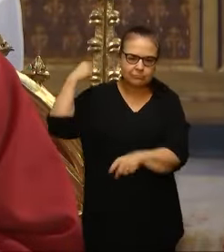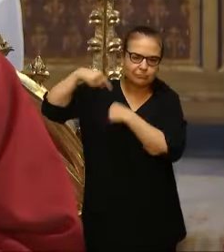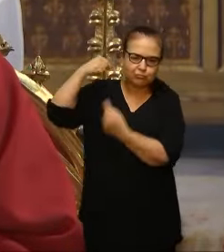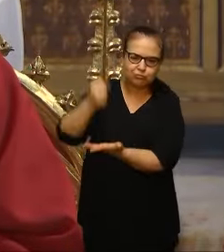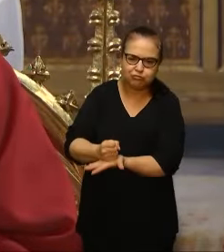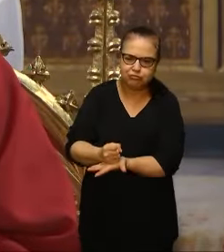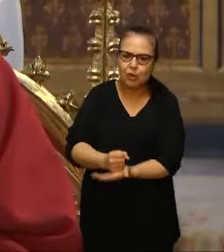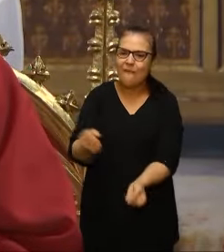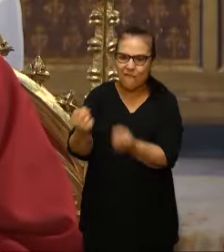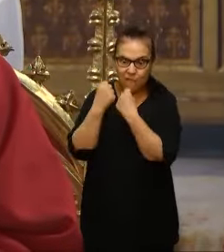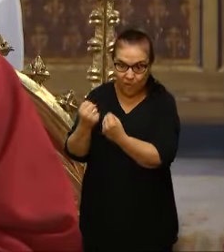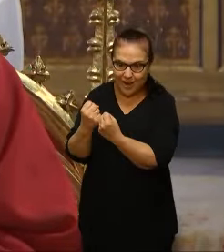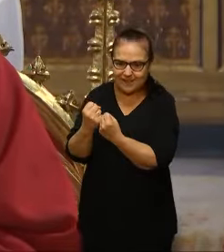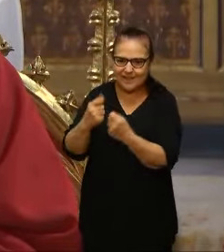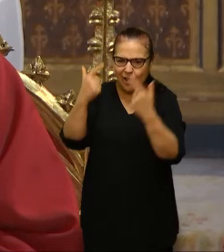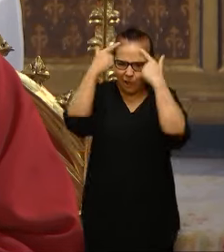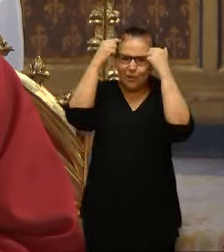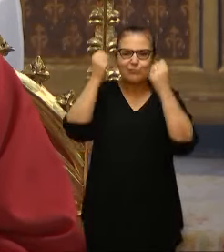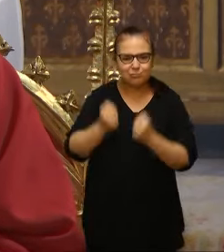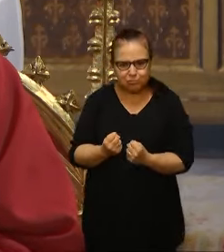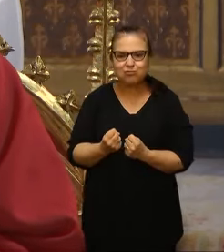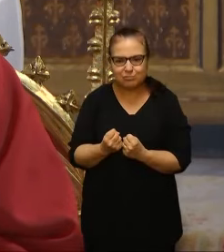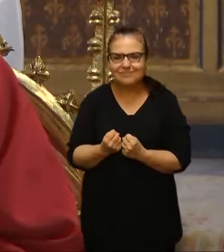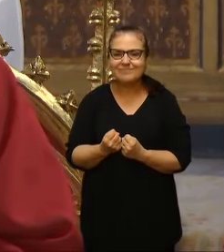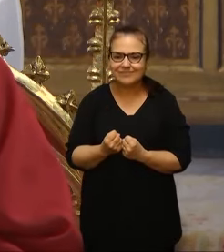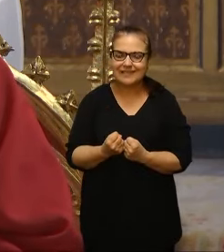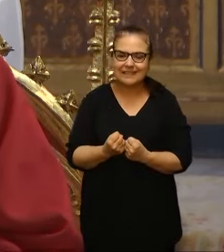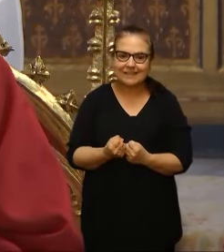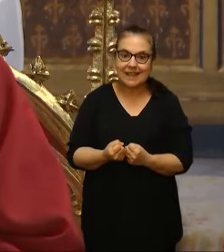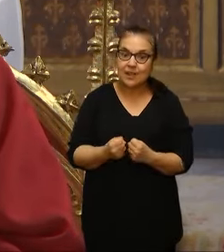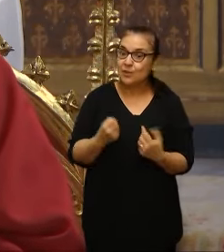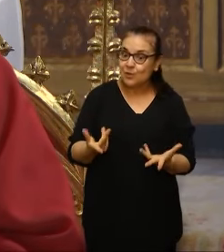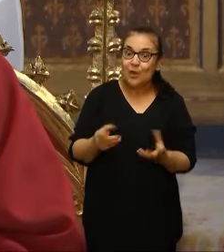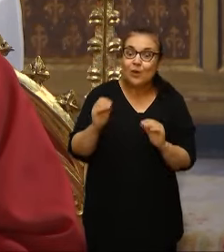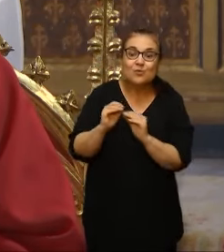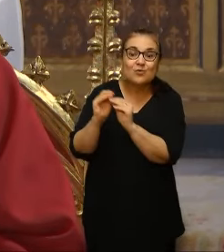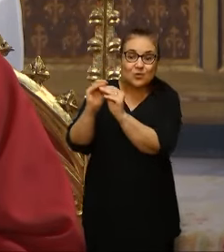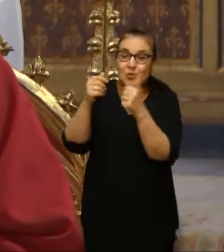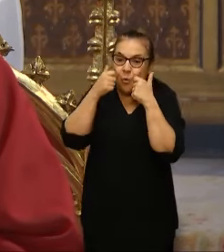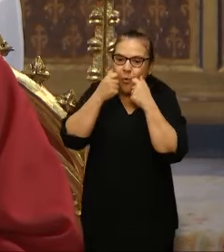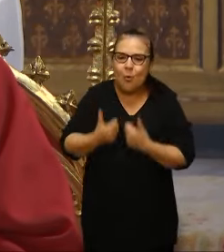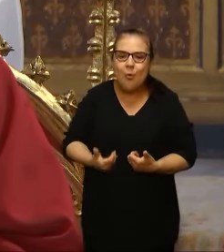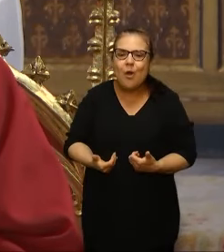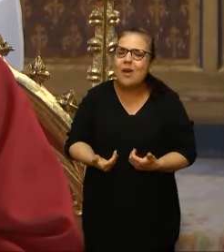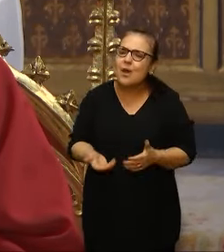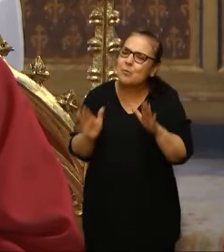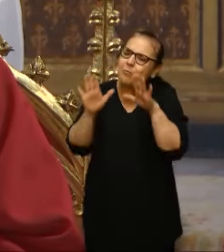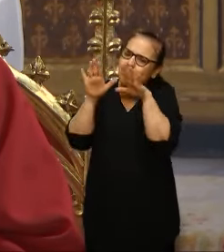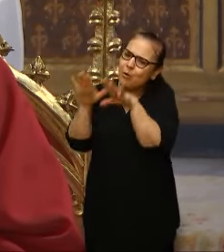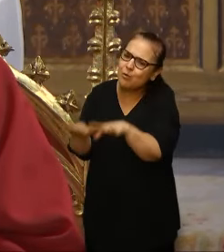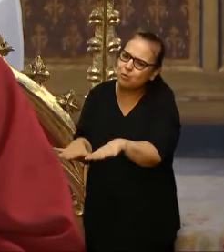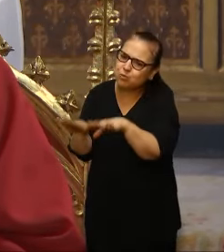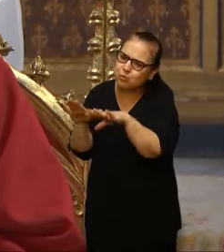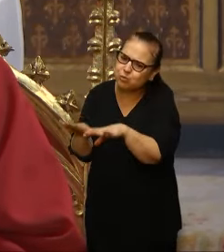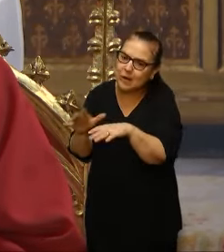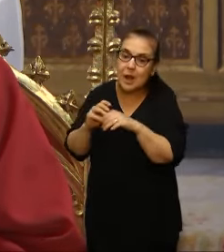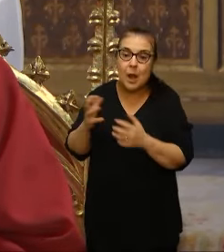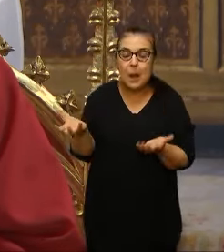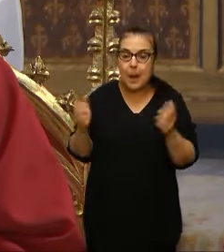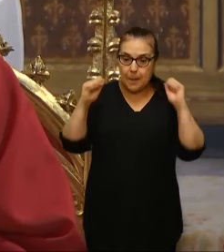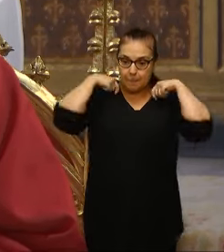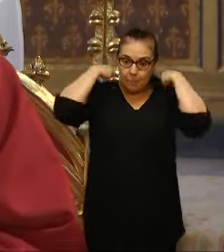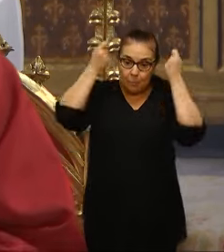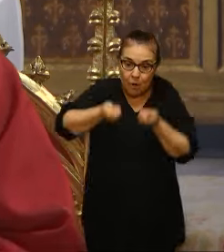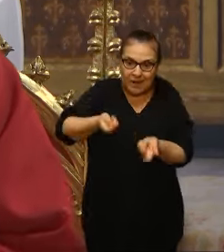sabia, de agudo ingenio y gran sabiduría. Su cuerpo se venera piadosamente en el célebre monasterio del